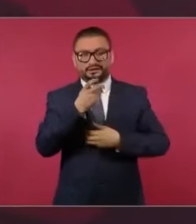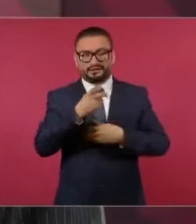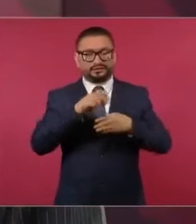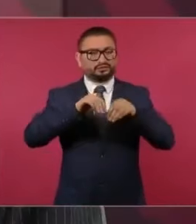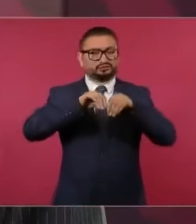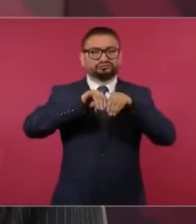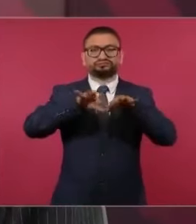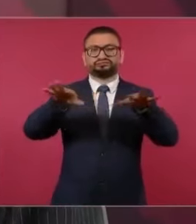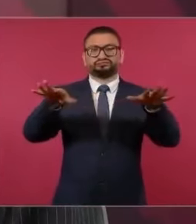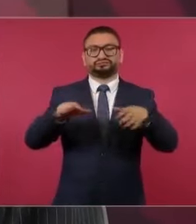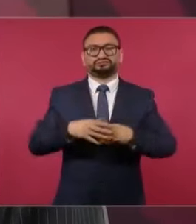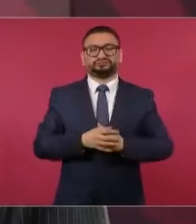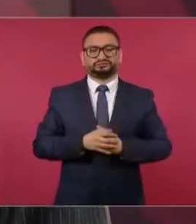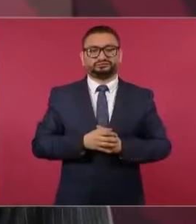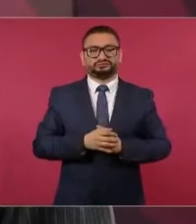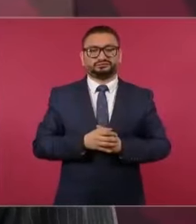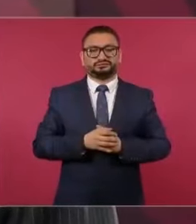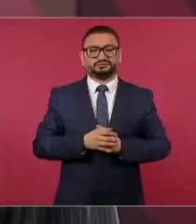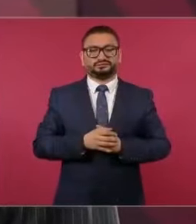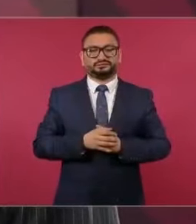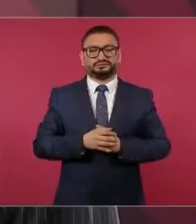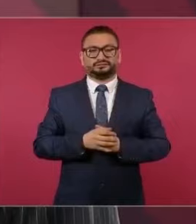sección eh